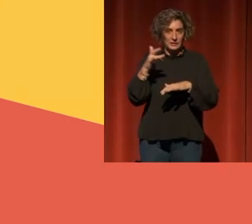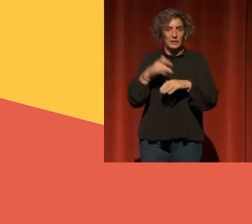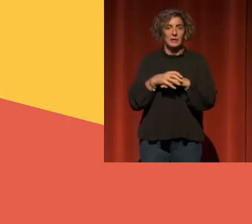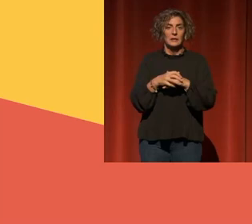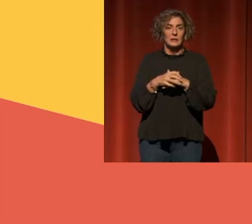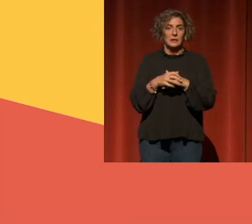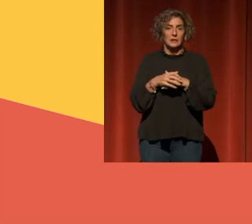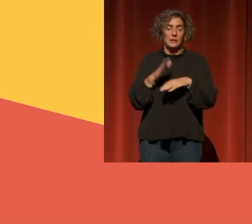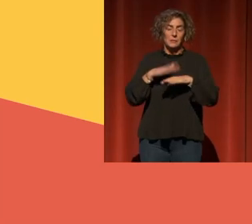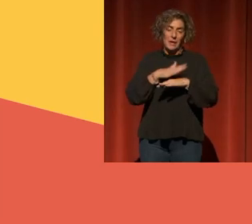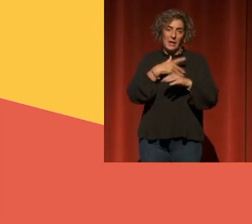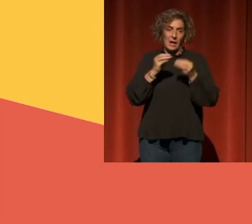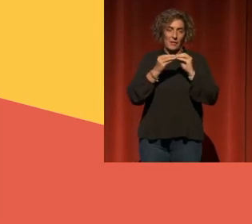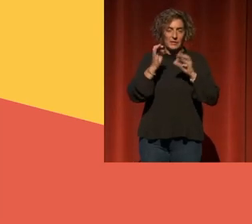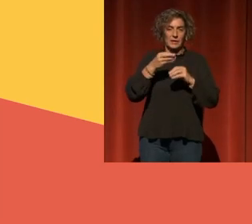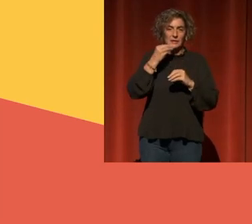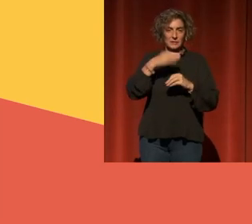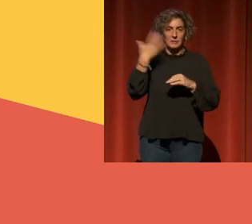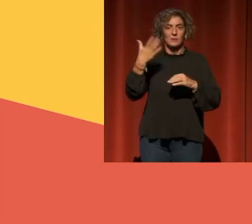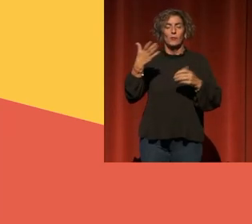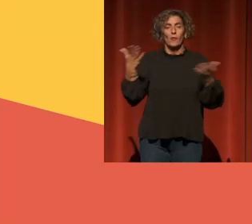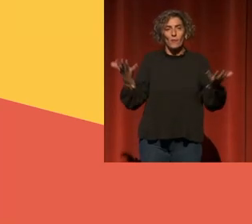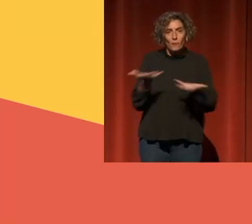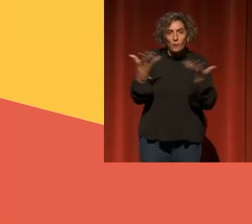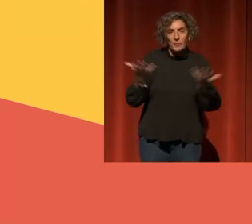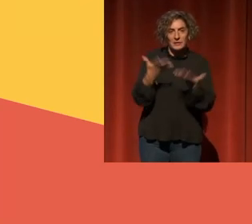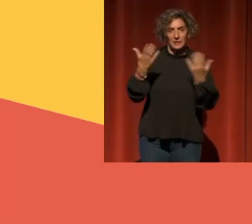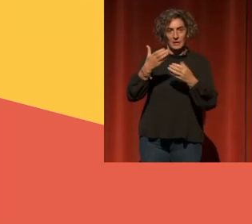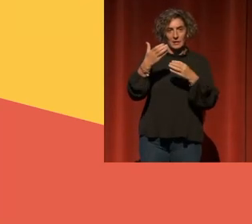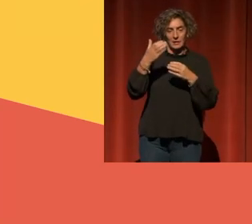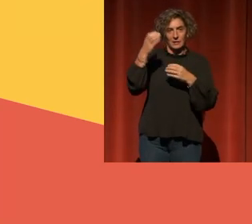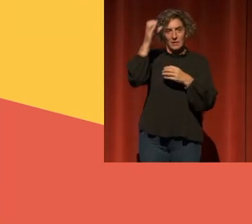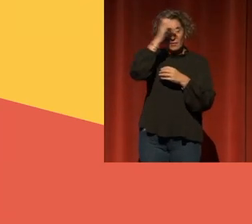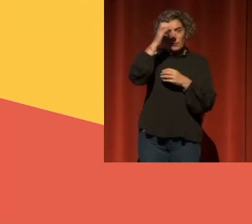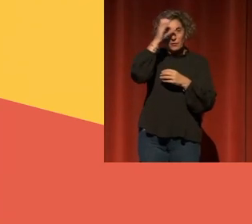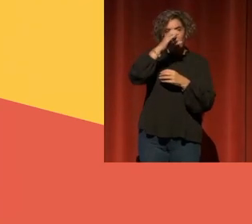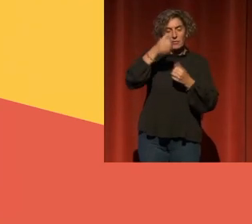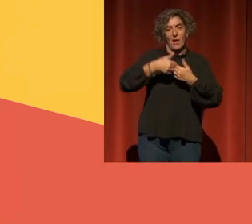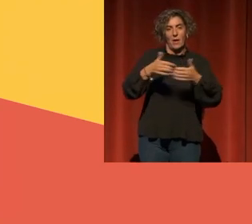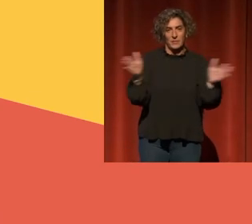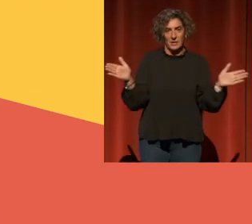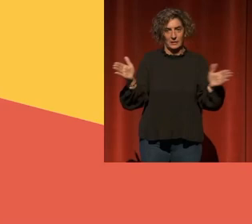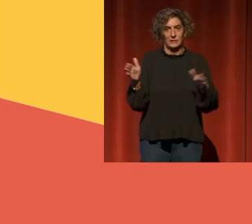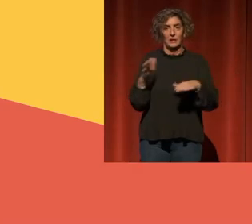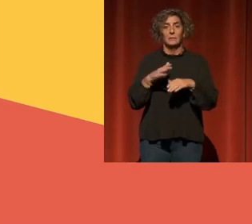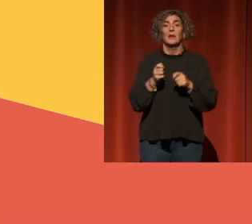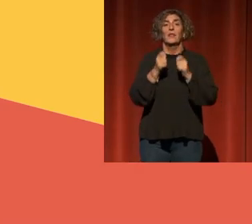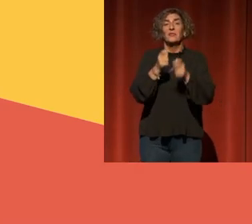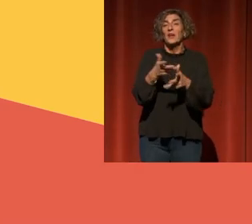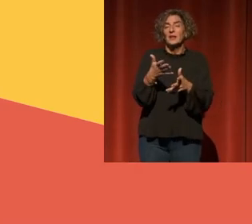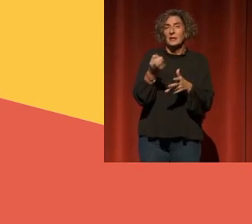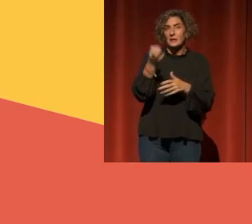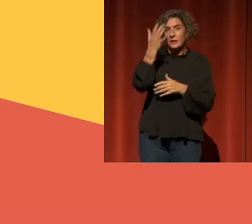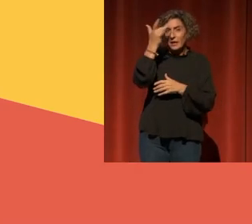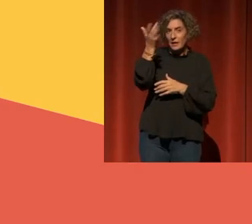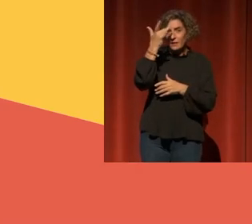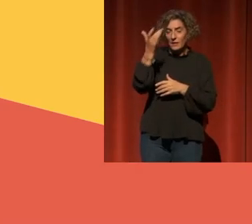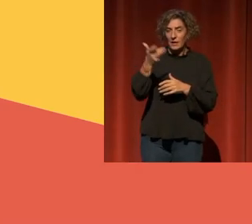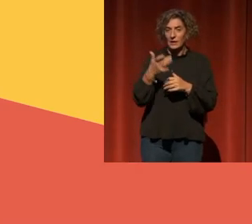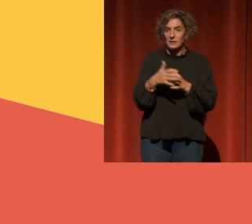excelencia fomentar la ciencia abierta y el acceso abierto para darles una idea muy